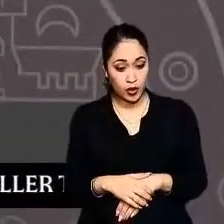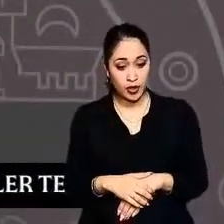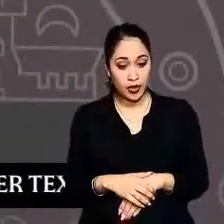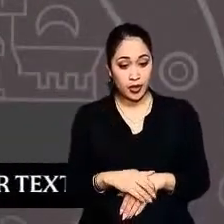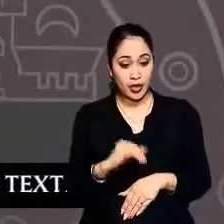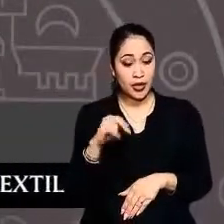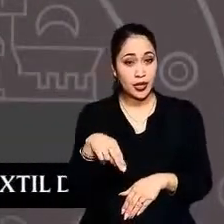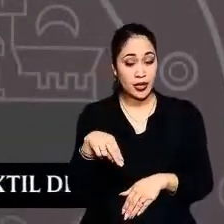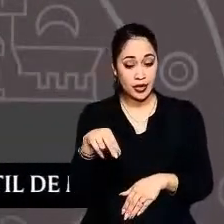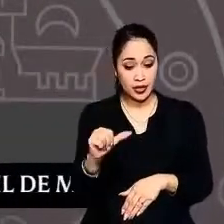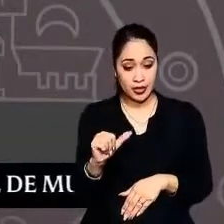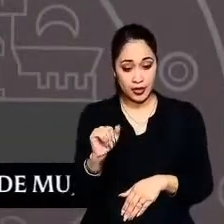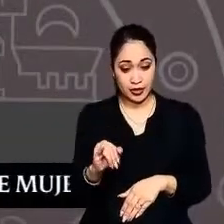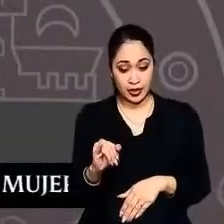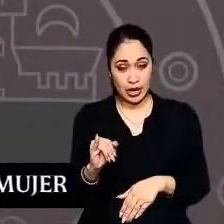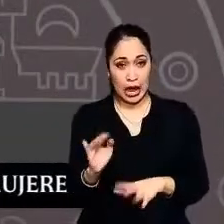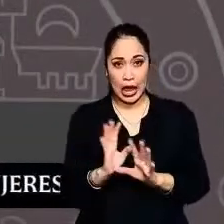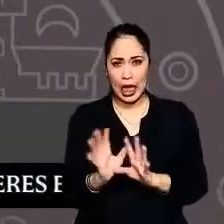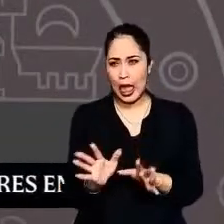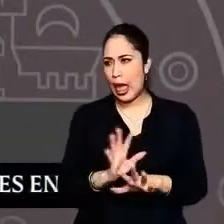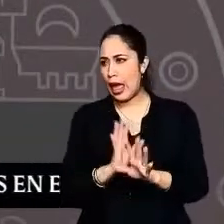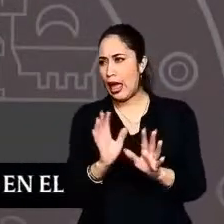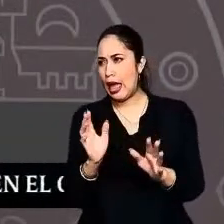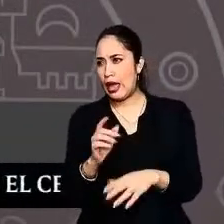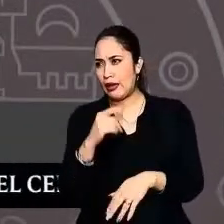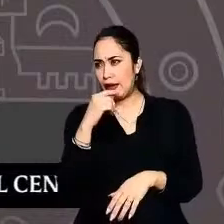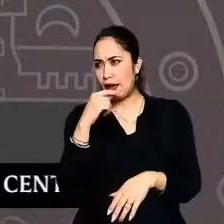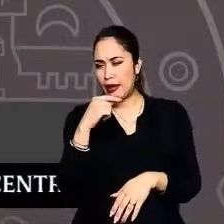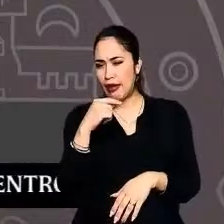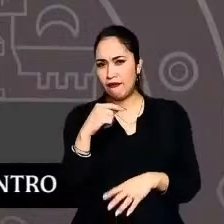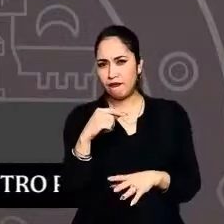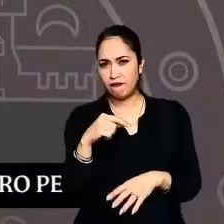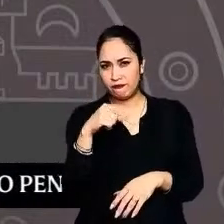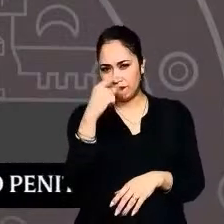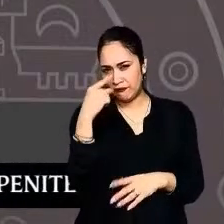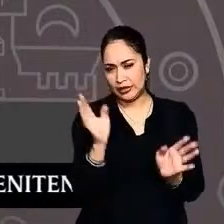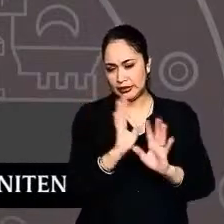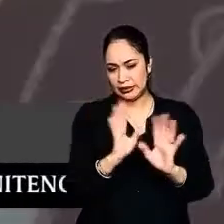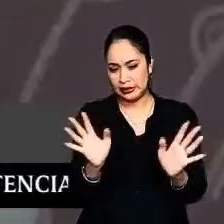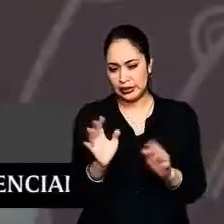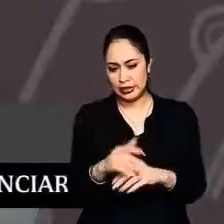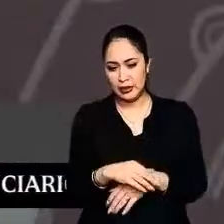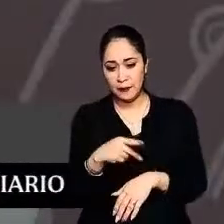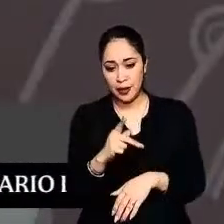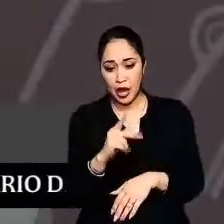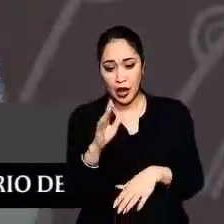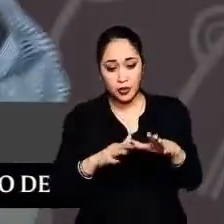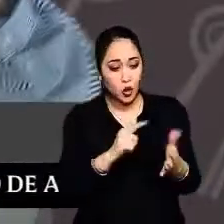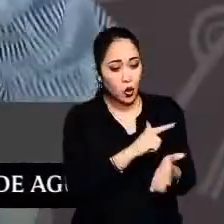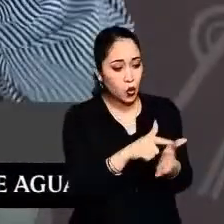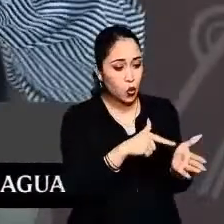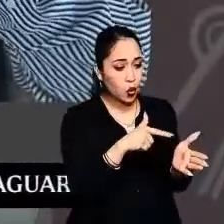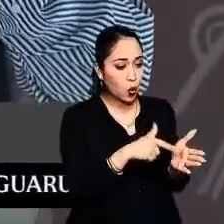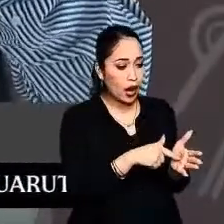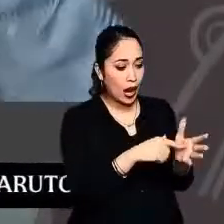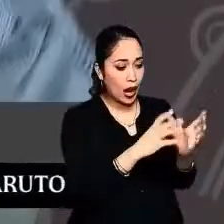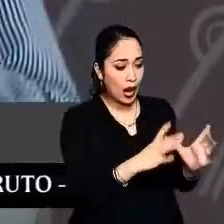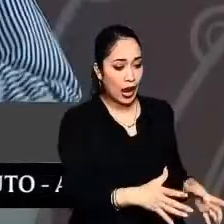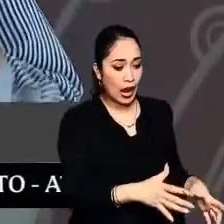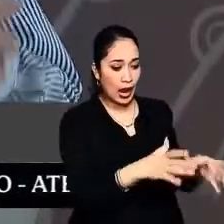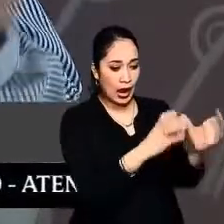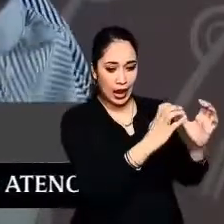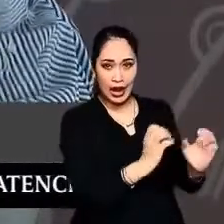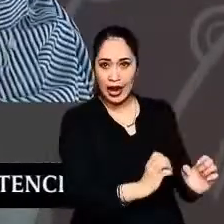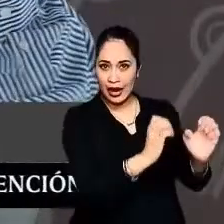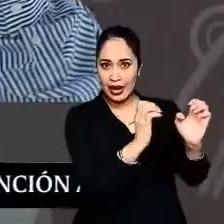Es uno. Número dos, hay veces que son predios privados y tampoco. Por ejemplo, vayan ustedes a la Ciudad de